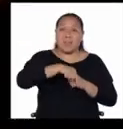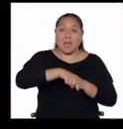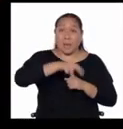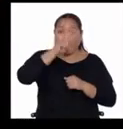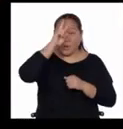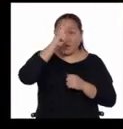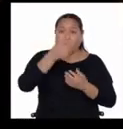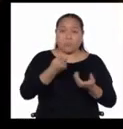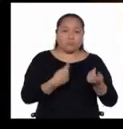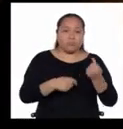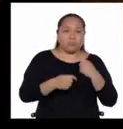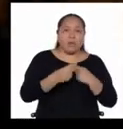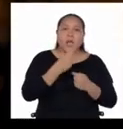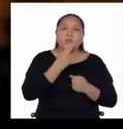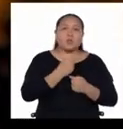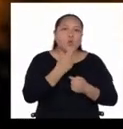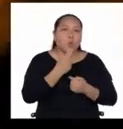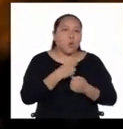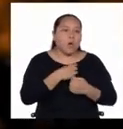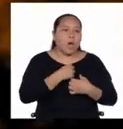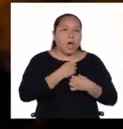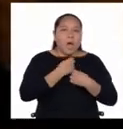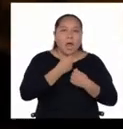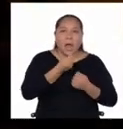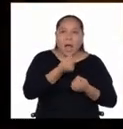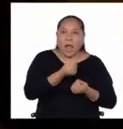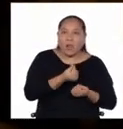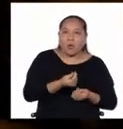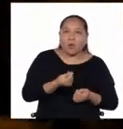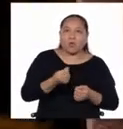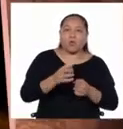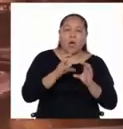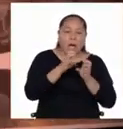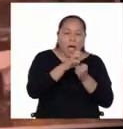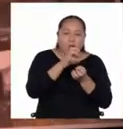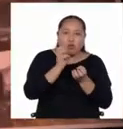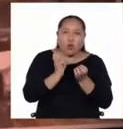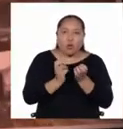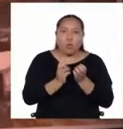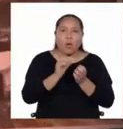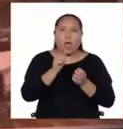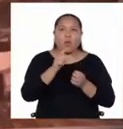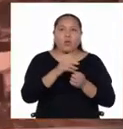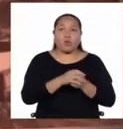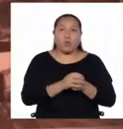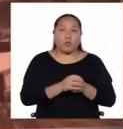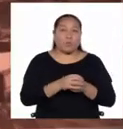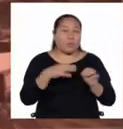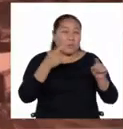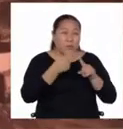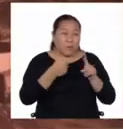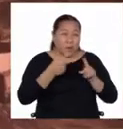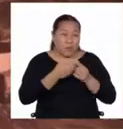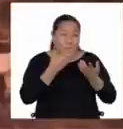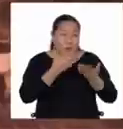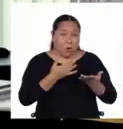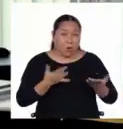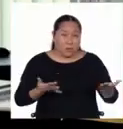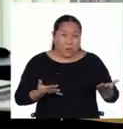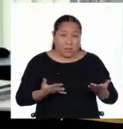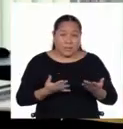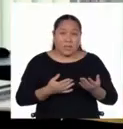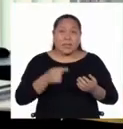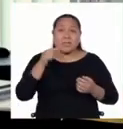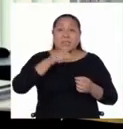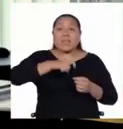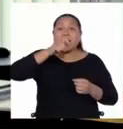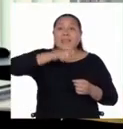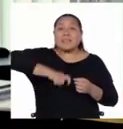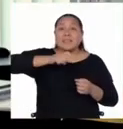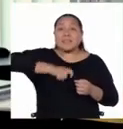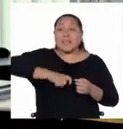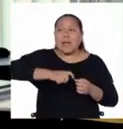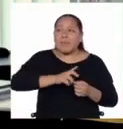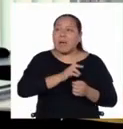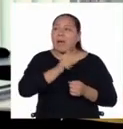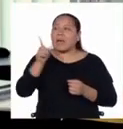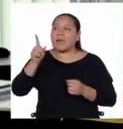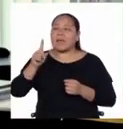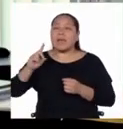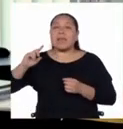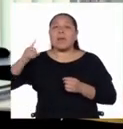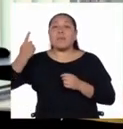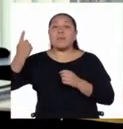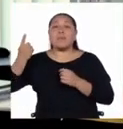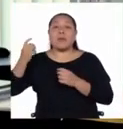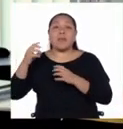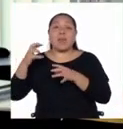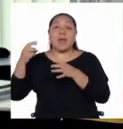y el azúcar, el algodón, ¿de acuerdo? Y la necesidad del transporte, y los minerales, por cierto. Entonces ahí hubo mucho dinero y